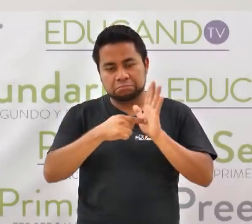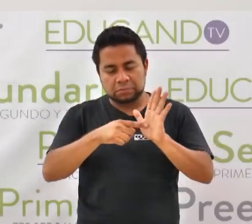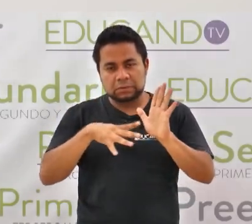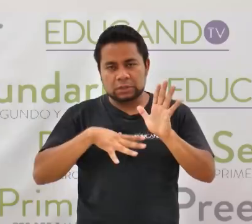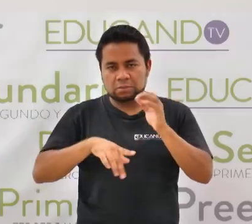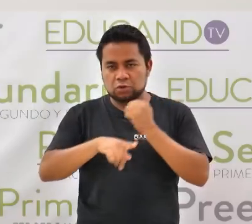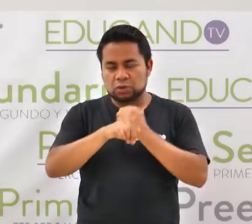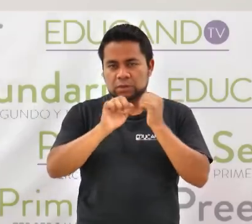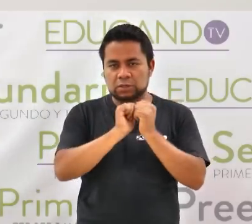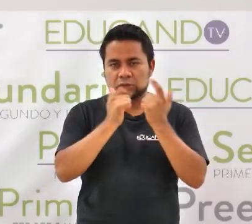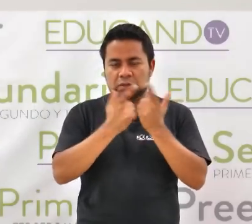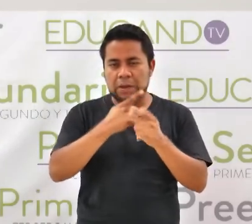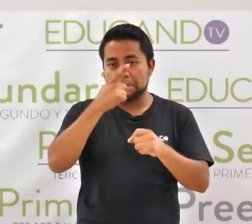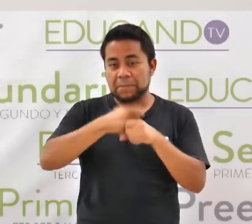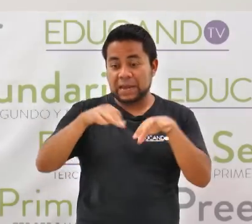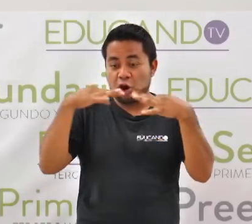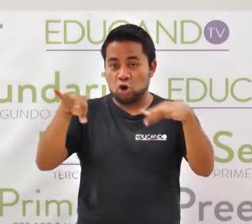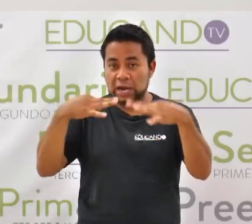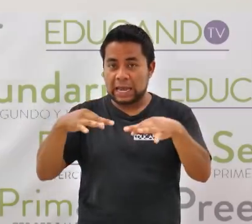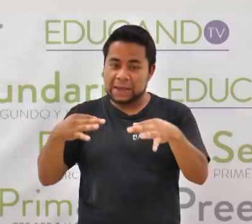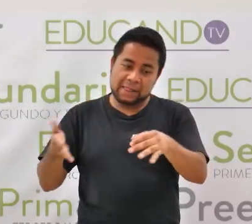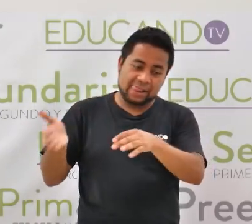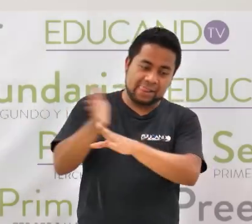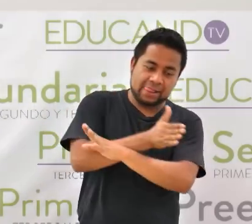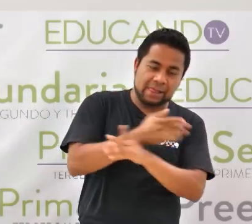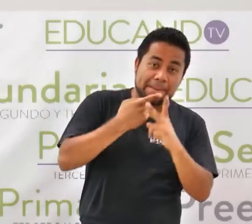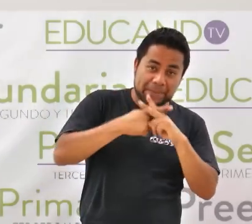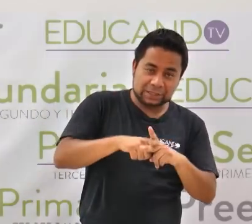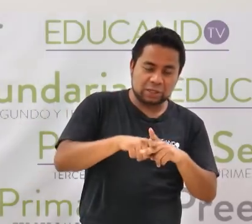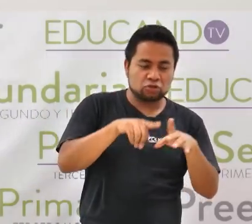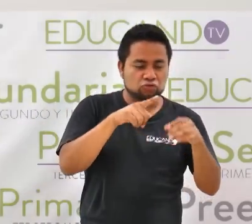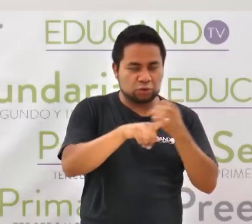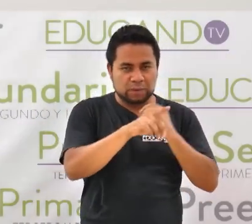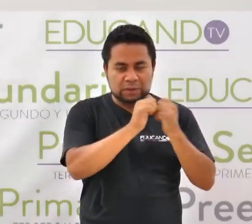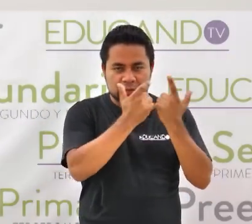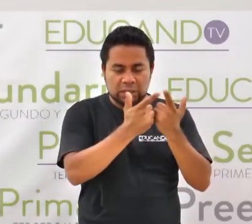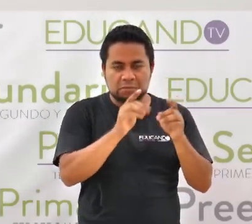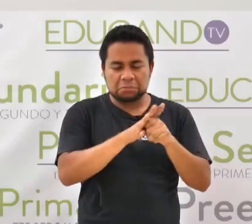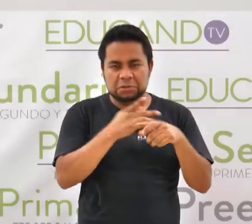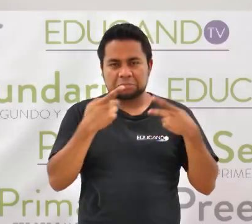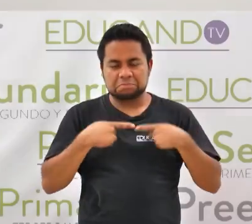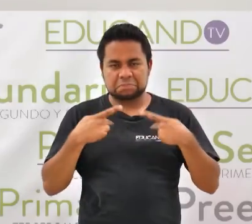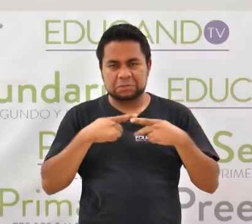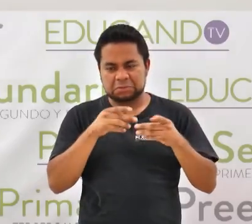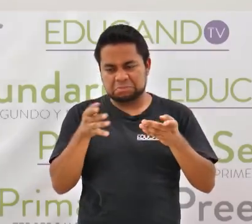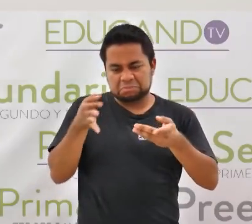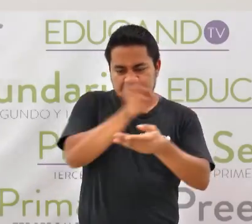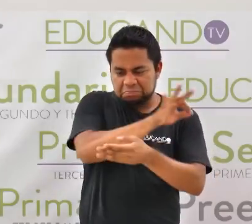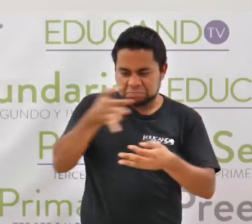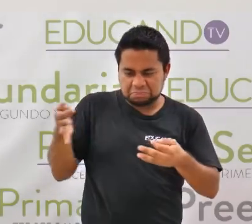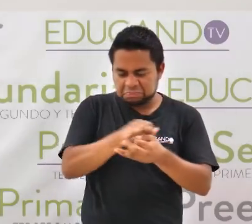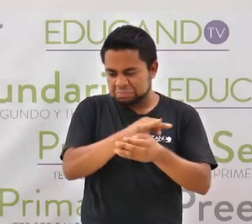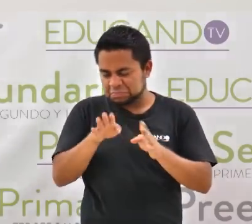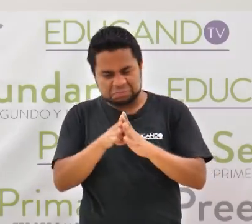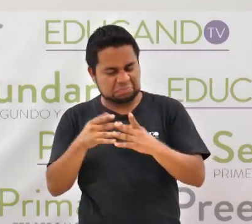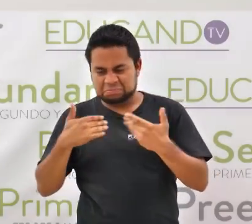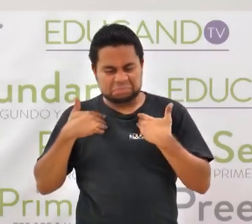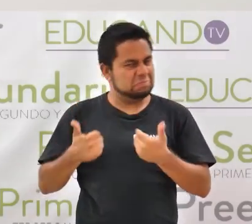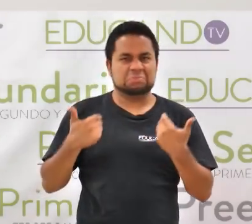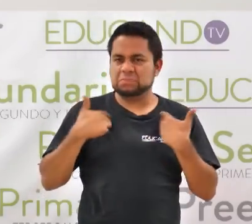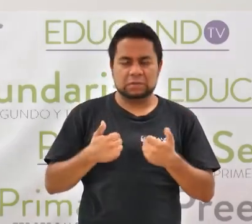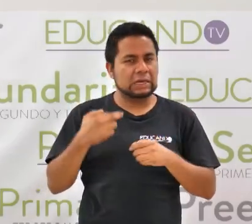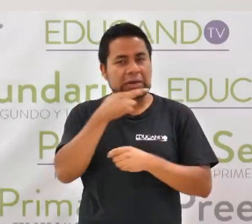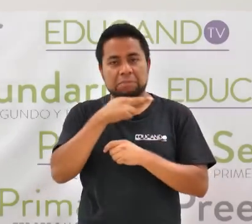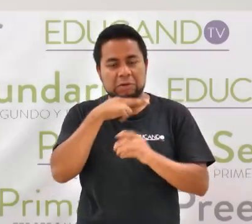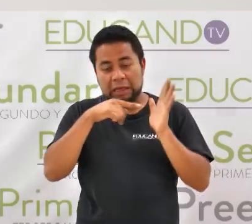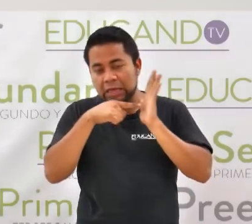presentar su problema social en la primera página, porque si no, entonces el lector no sabe qué está pasando. Lo tiene